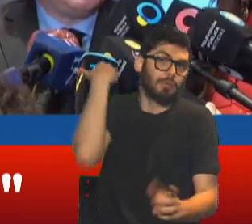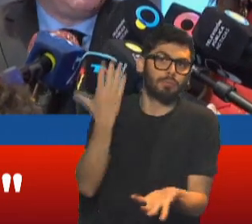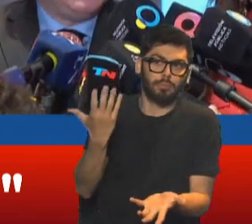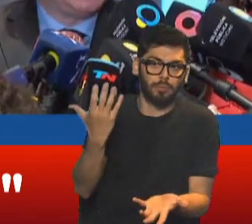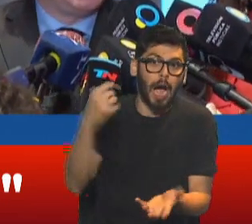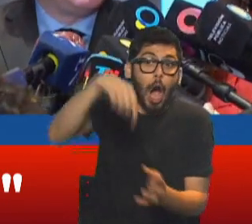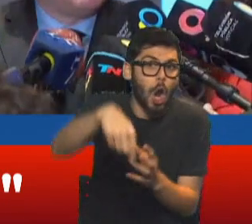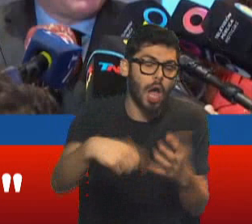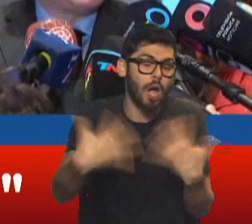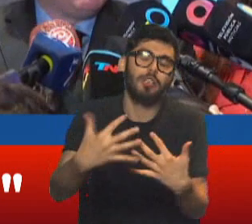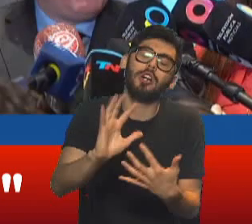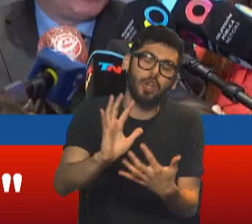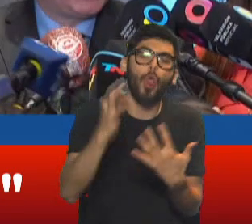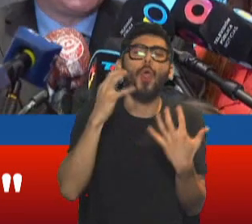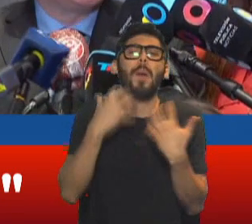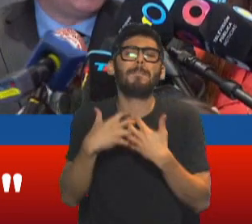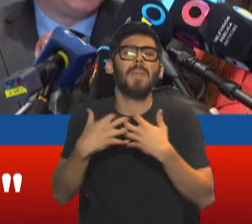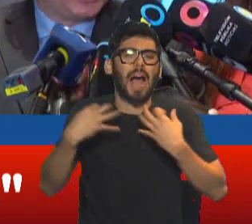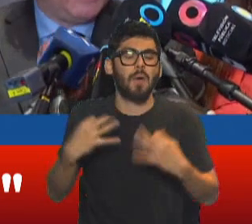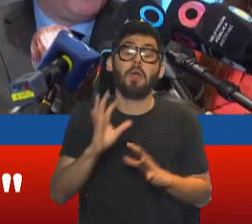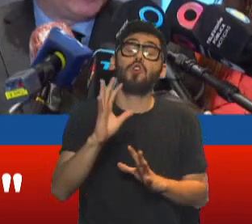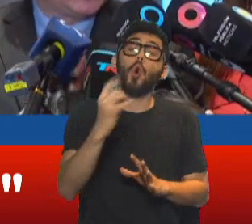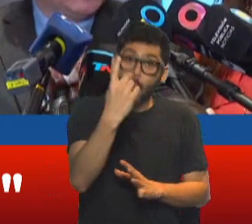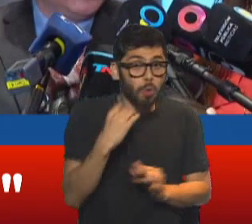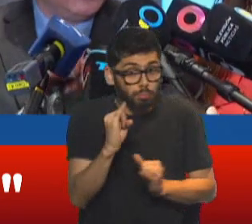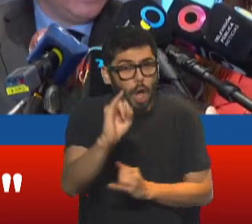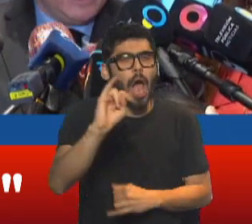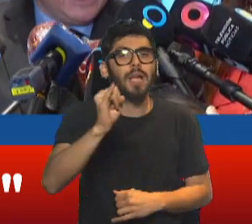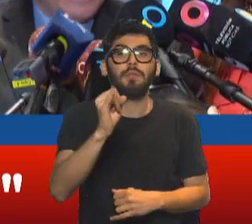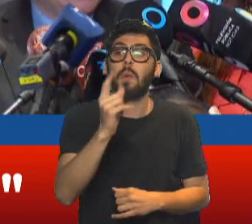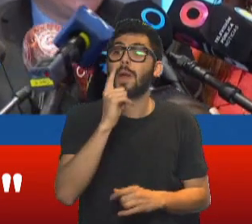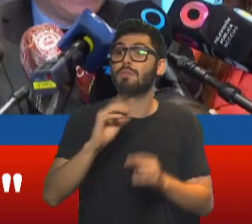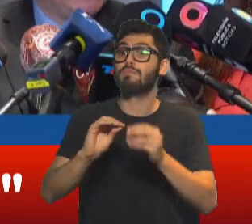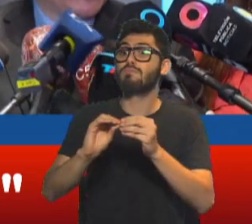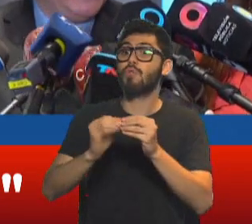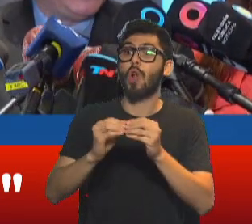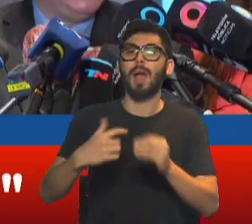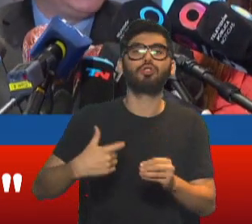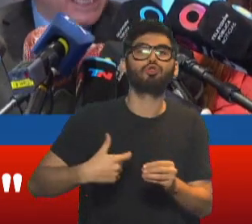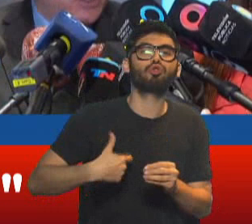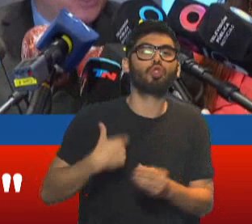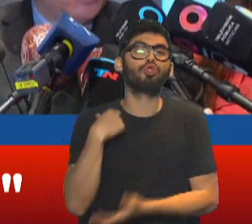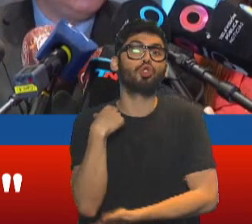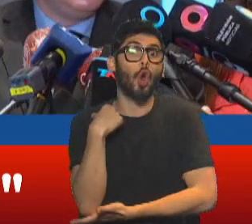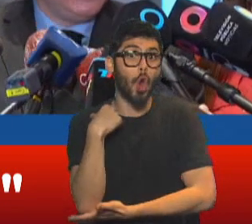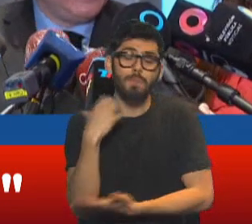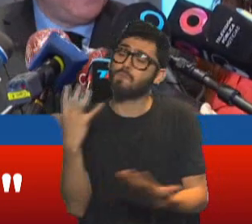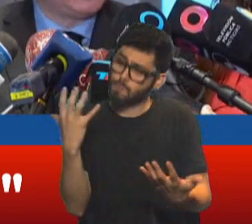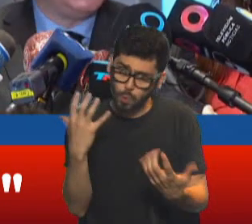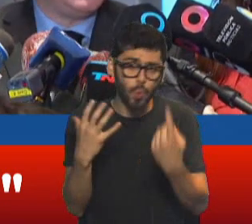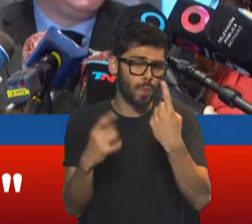procesar. Lo que sí me animo a decir, que hay cuestiones socioeconómicas claramente, hay cuestiones